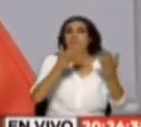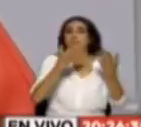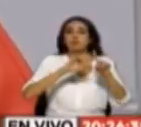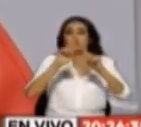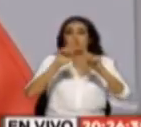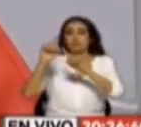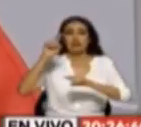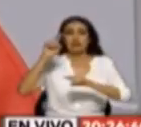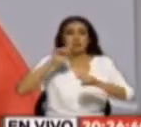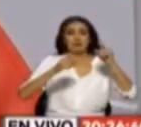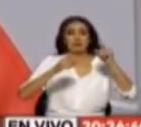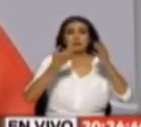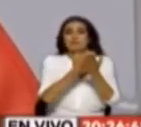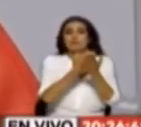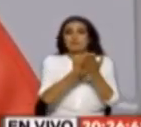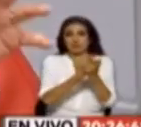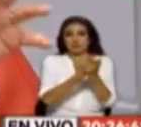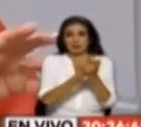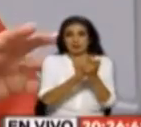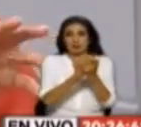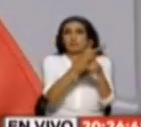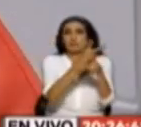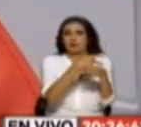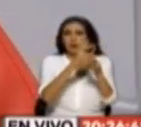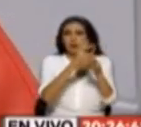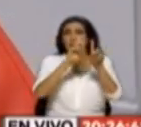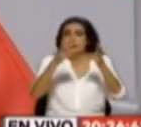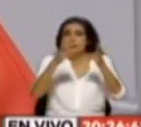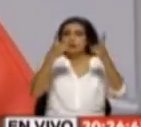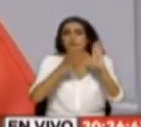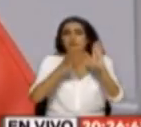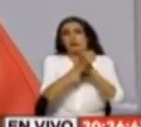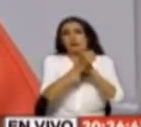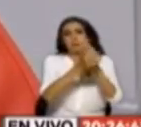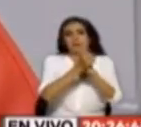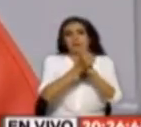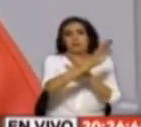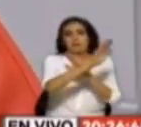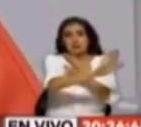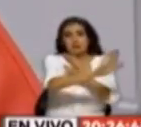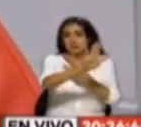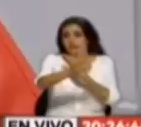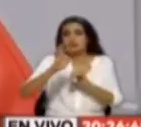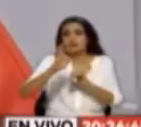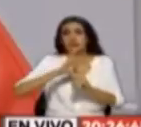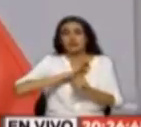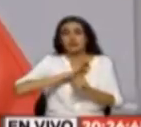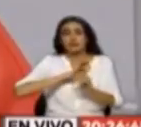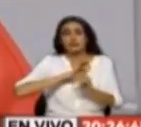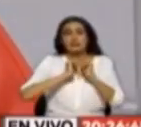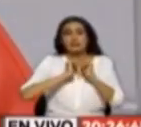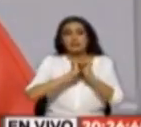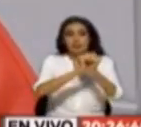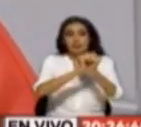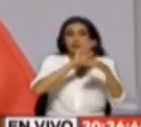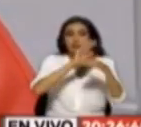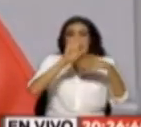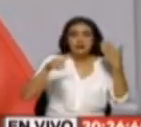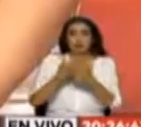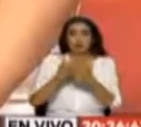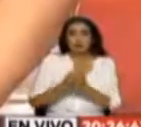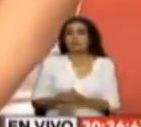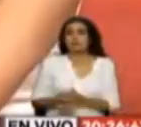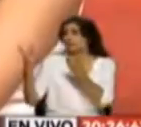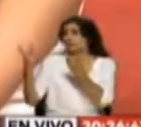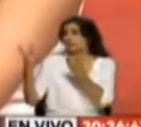y fomento a la economía popular y solidaria, pero también la capacitación, la asistencia técnica y el acompañamiento permanente. Y también el